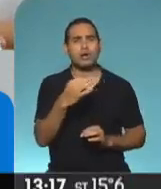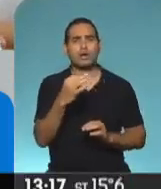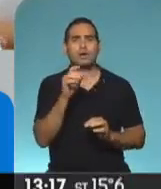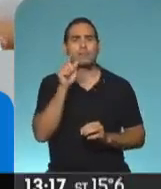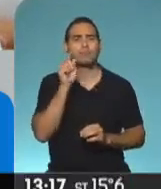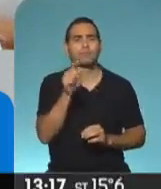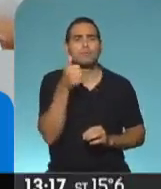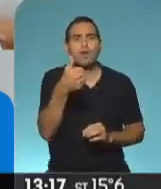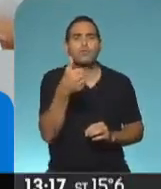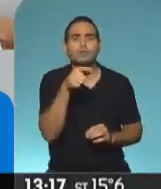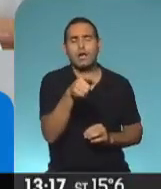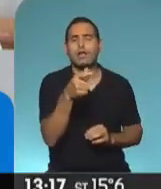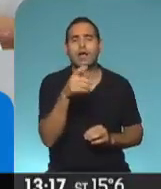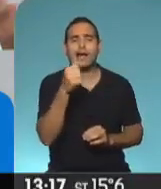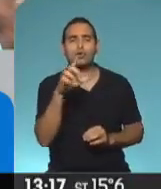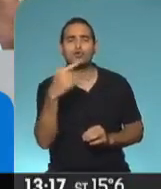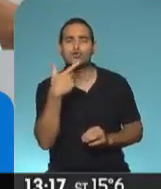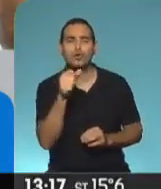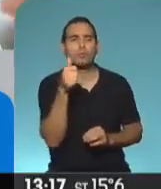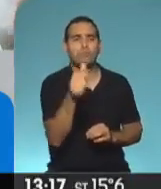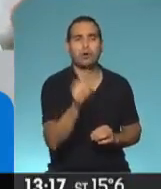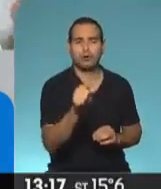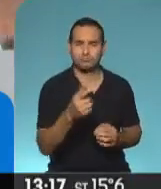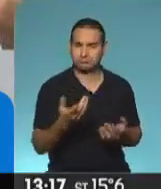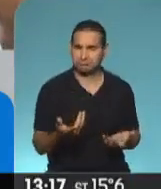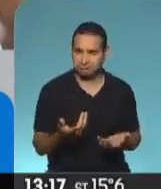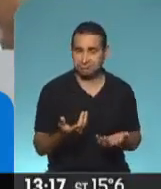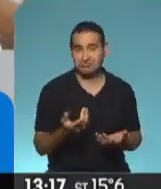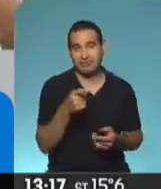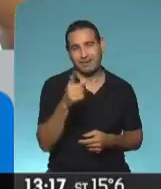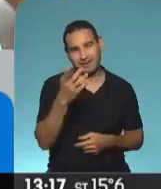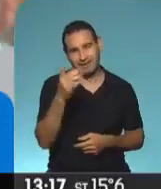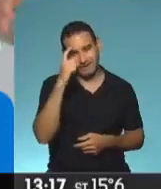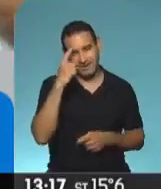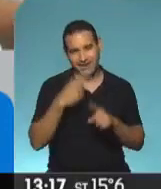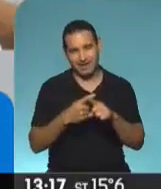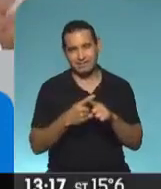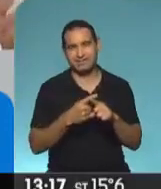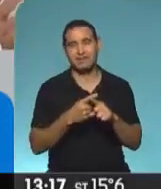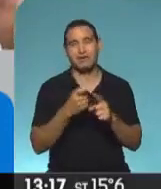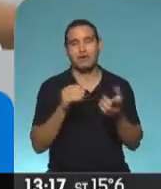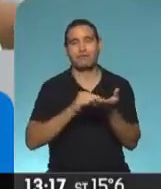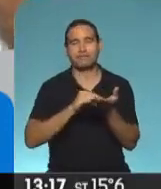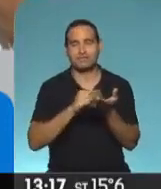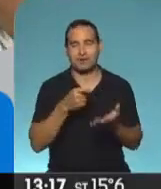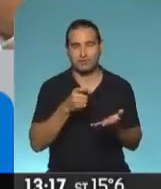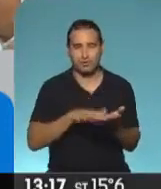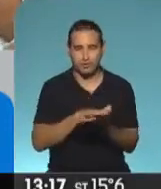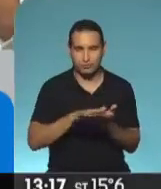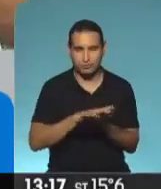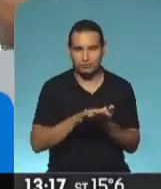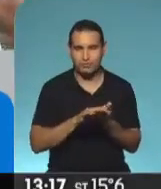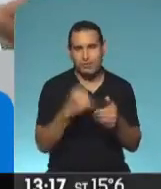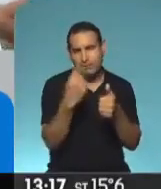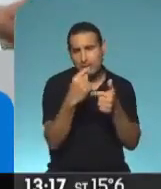me gusta es a la de Laura Alonso, claro. Ex titular de la Oficina de Anticorrupción, pero digamos, ese tipo de datos, todo